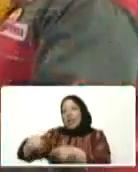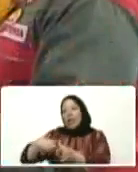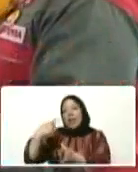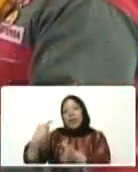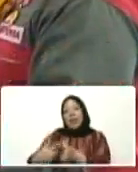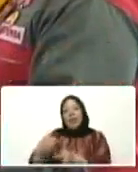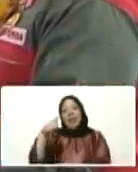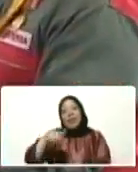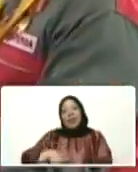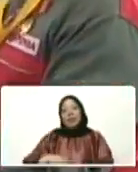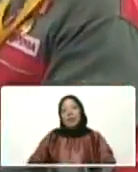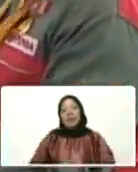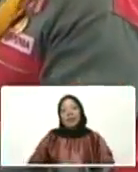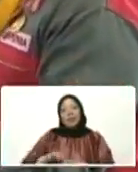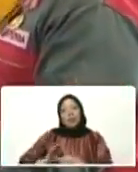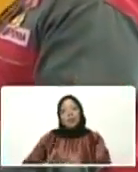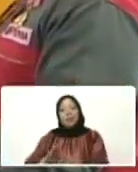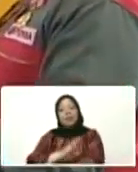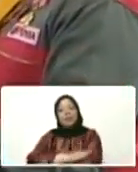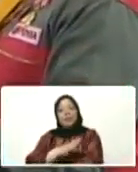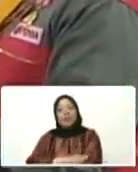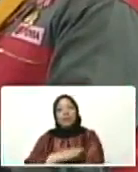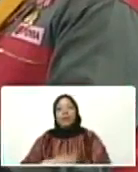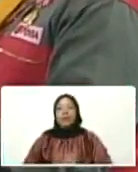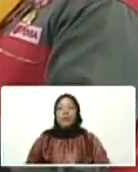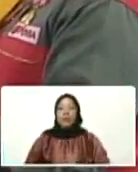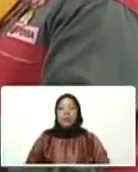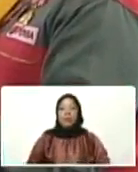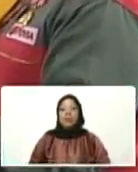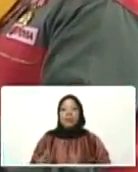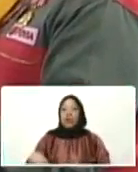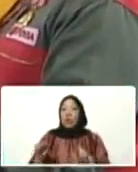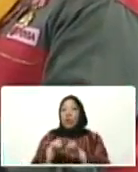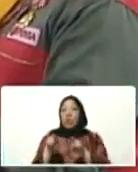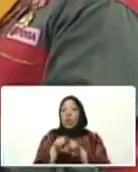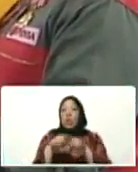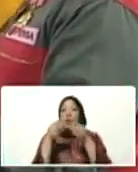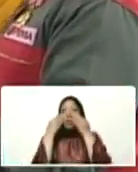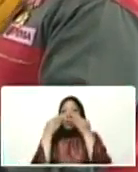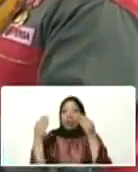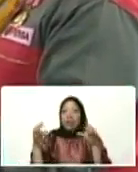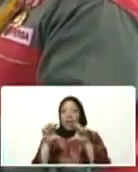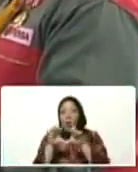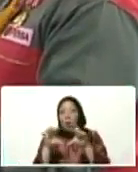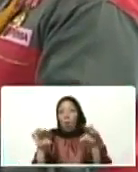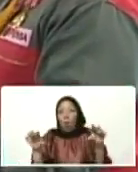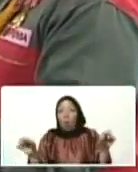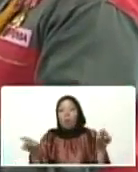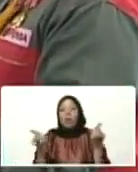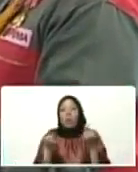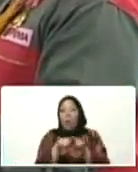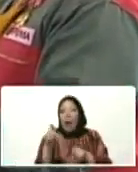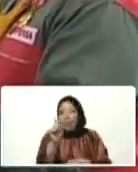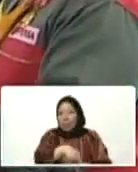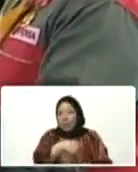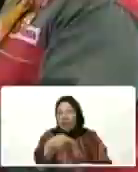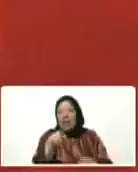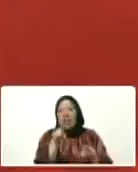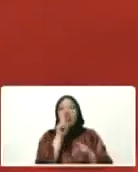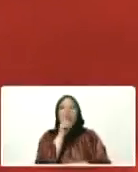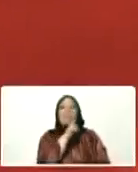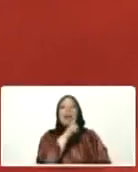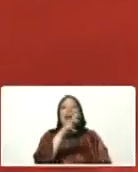que es esta réplica de el machete de Maceo, justamente que se da como parte del